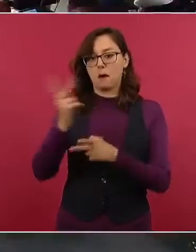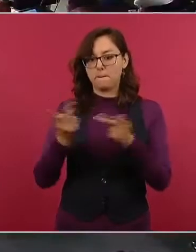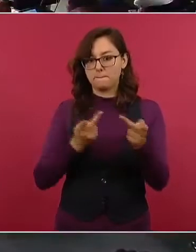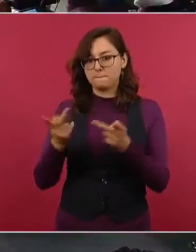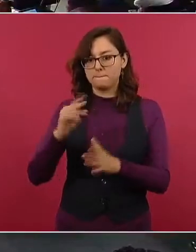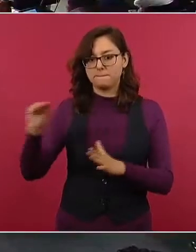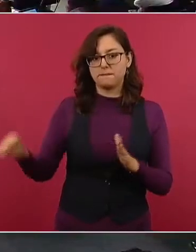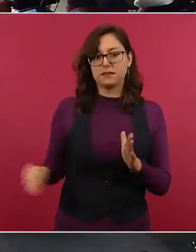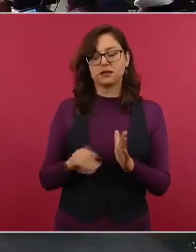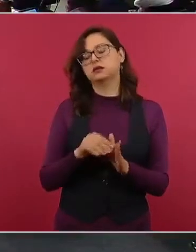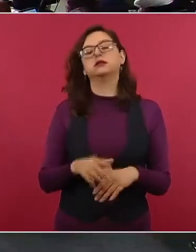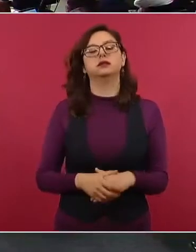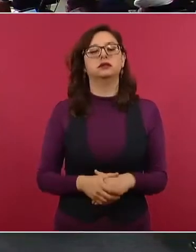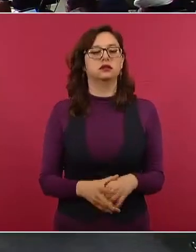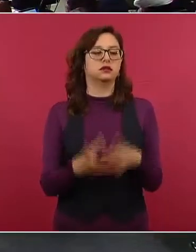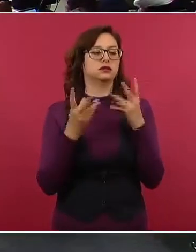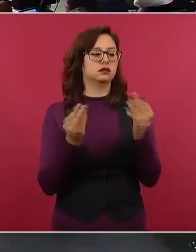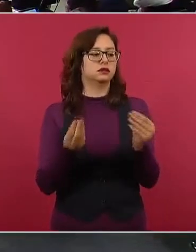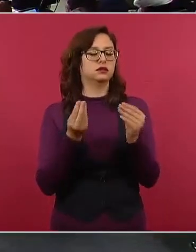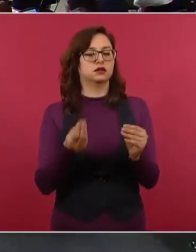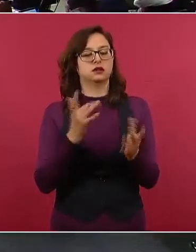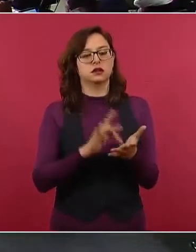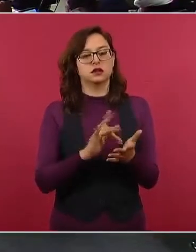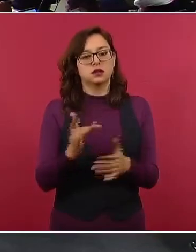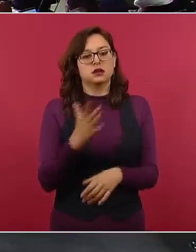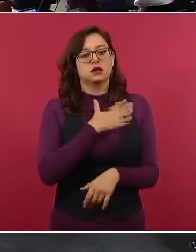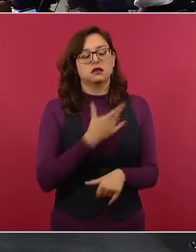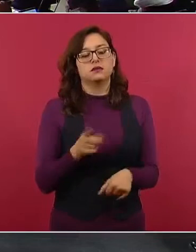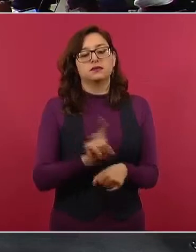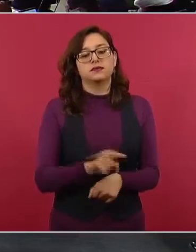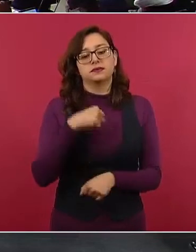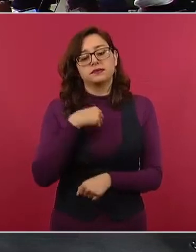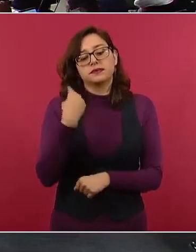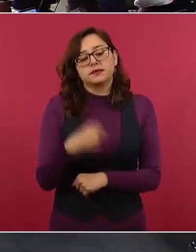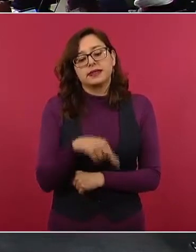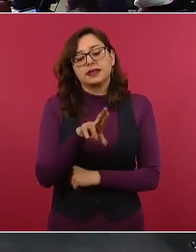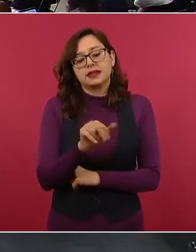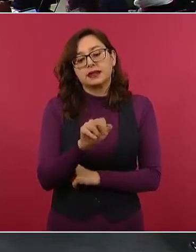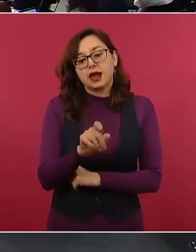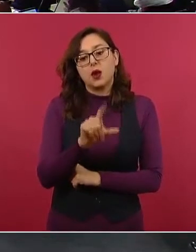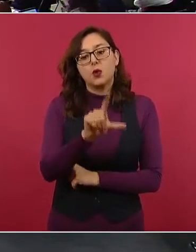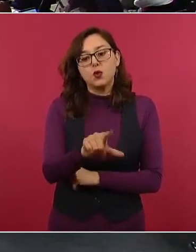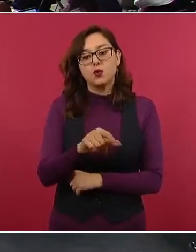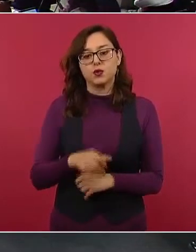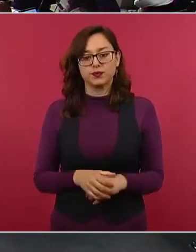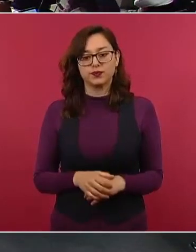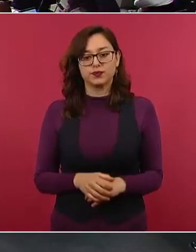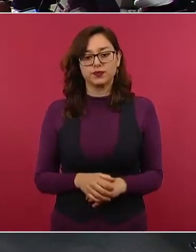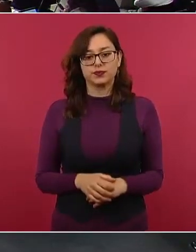gracias, señor. Buenos días a todos. Raúl Hernández del Barlovento, el Concepto Integral del Comercio